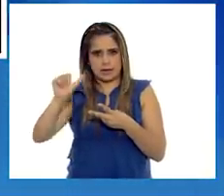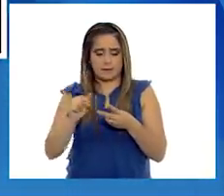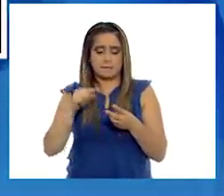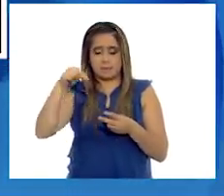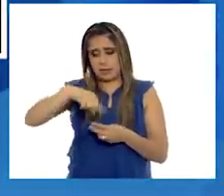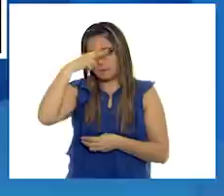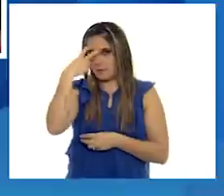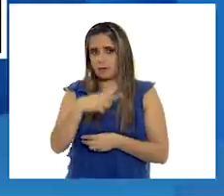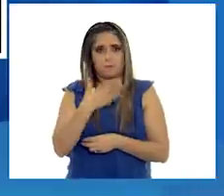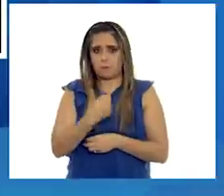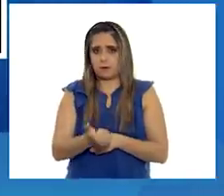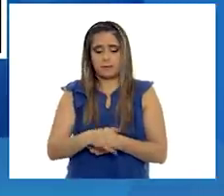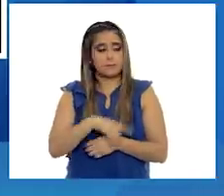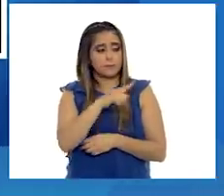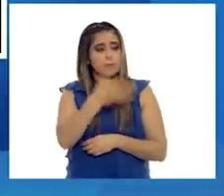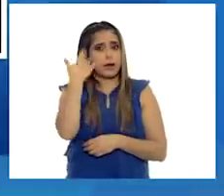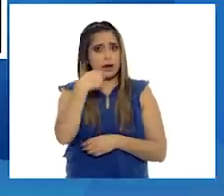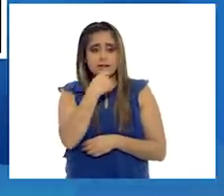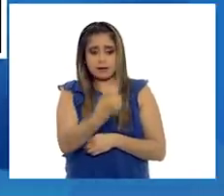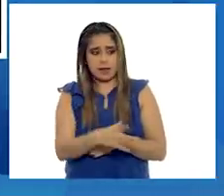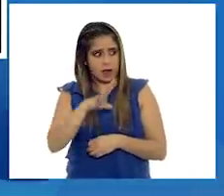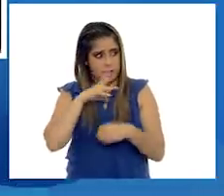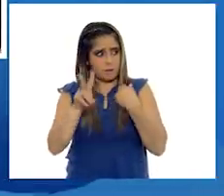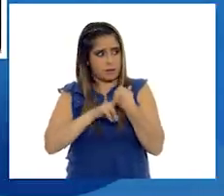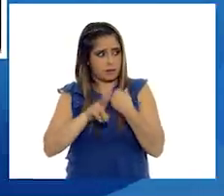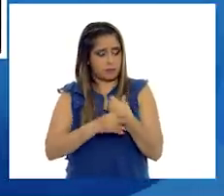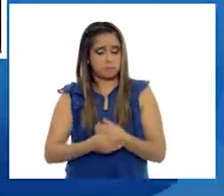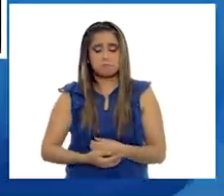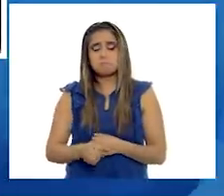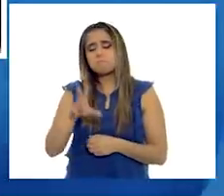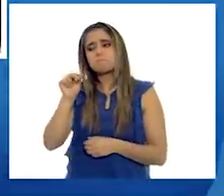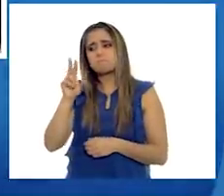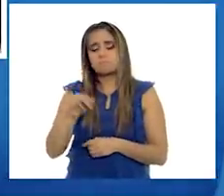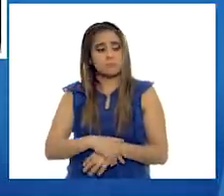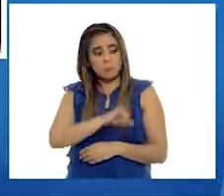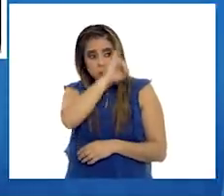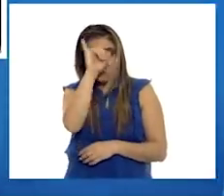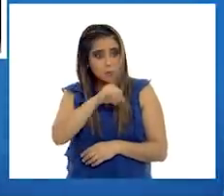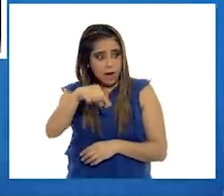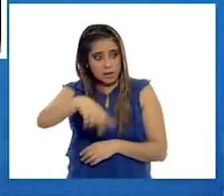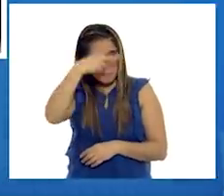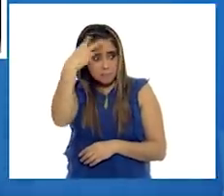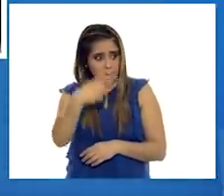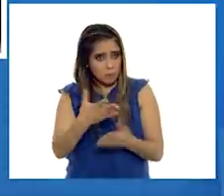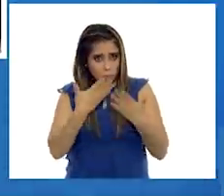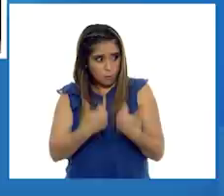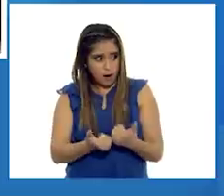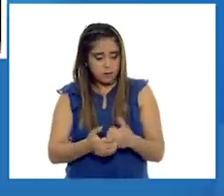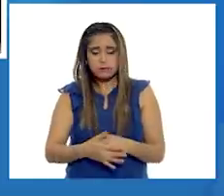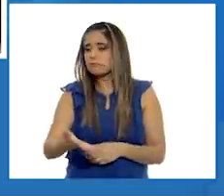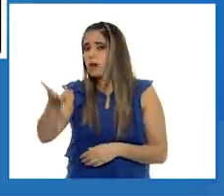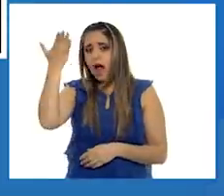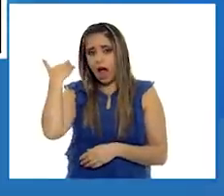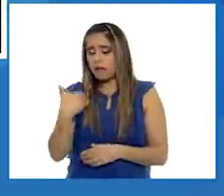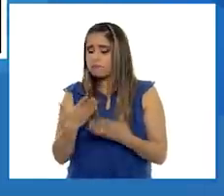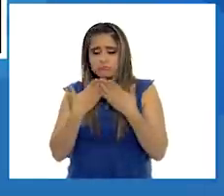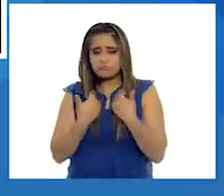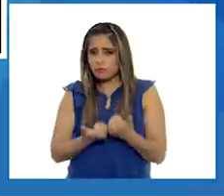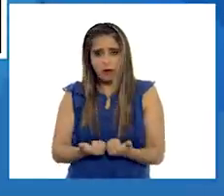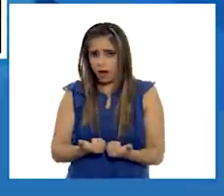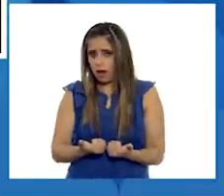niña, ¿sí había? No. ¿Nunca ha habido? Bueno, antes no, porque le digo a usted